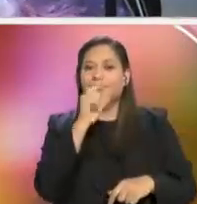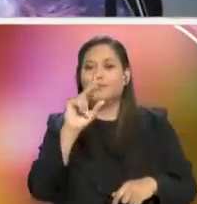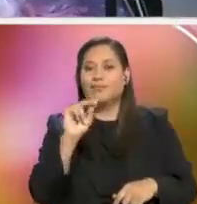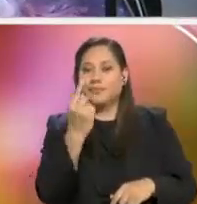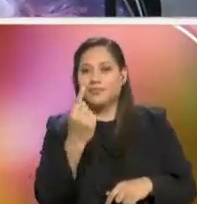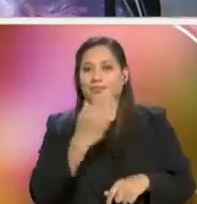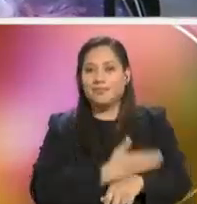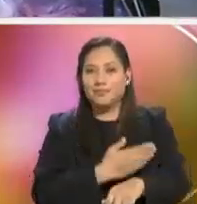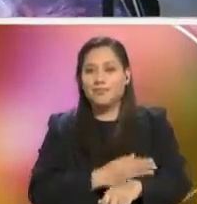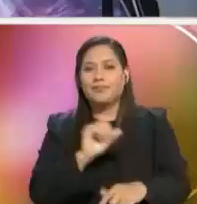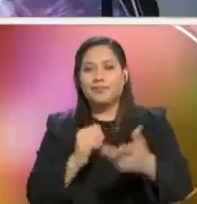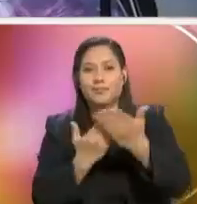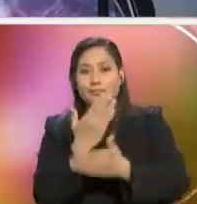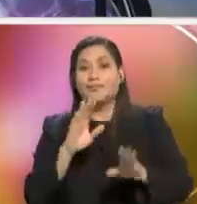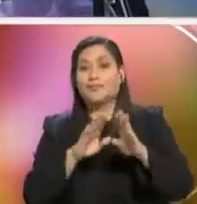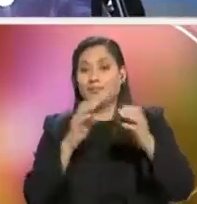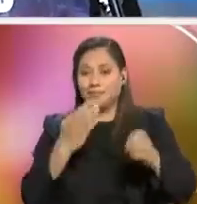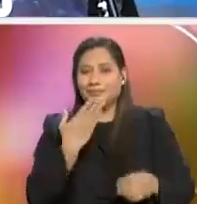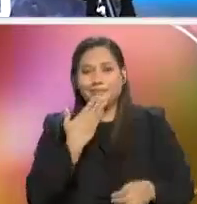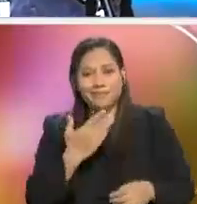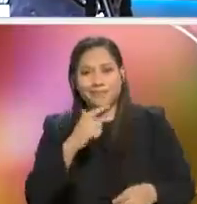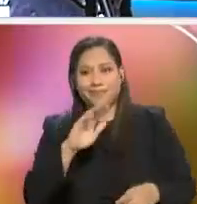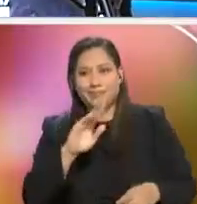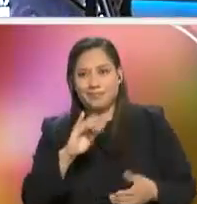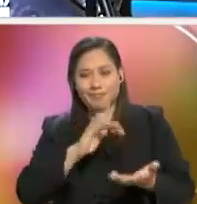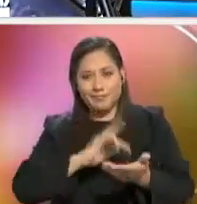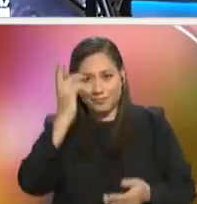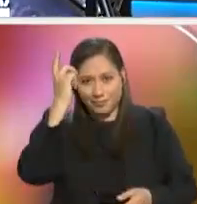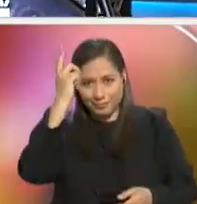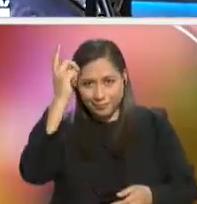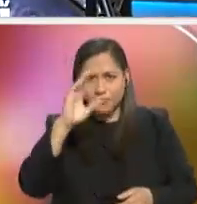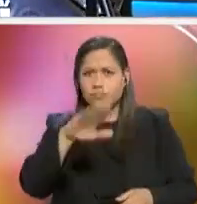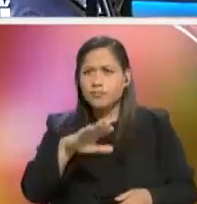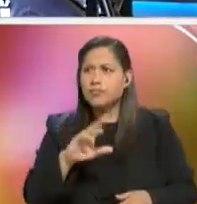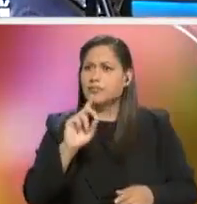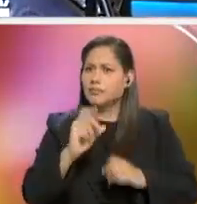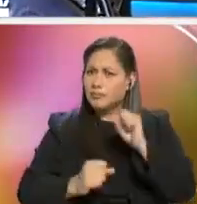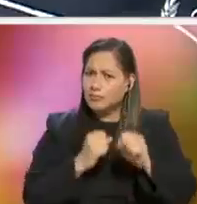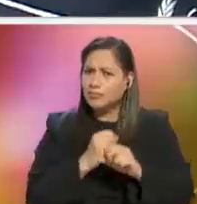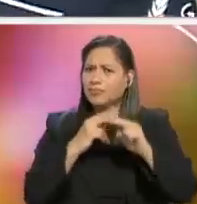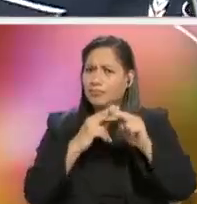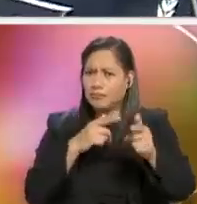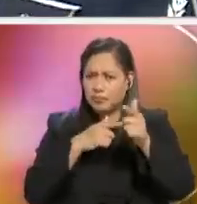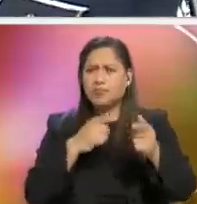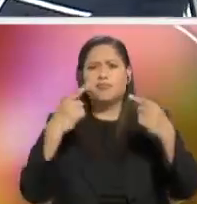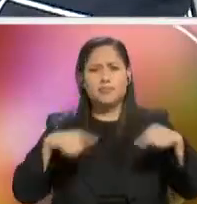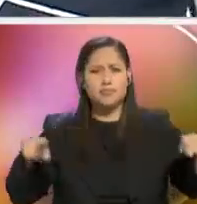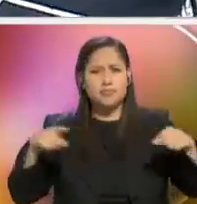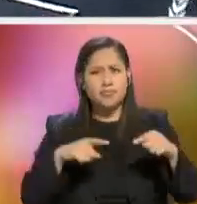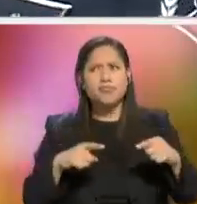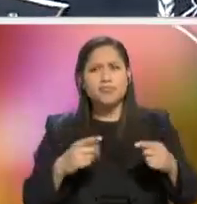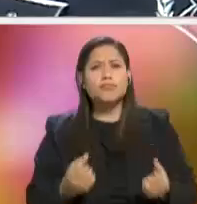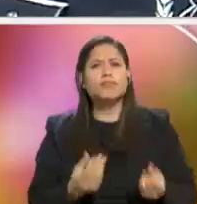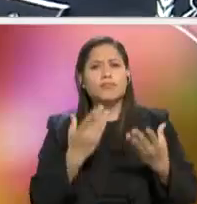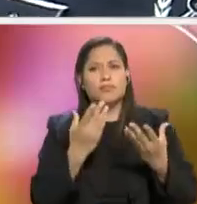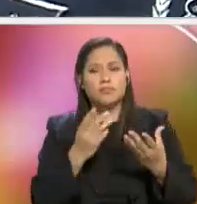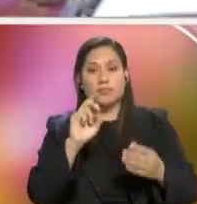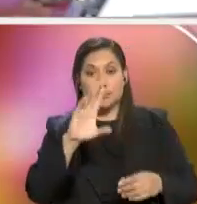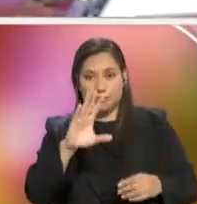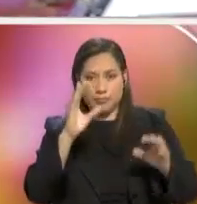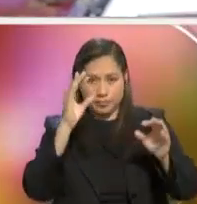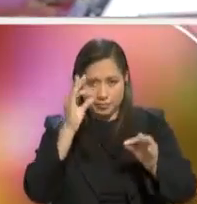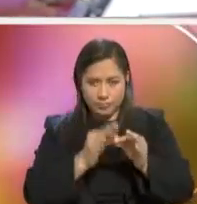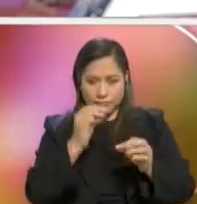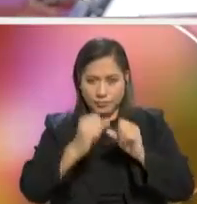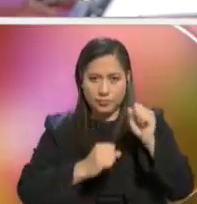81 nos acompañan esta mañana. ¿Cómo están? Muy bien, Gaby, gracias a Dios. Más de 30 años haciendo música. ¿Cuántos son exactamente? 35 años